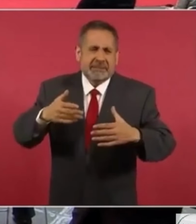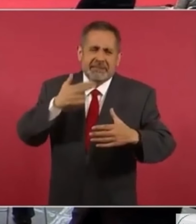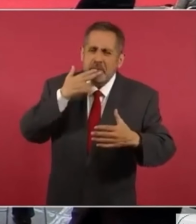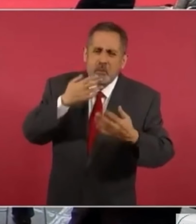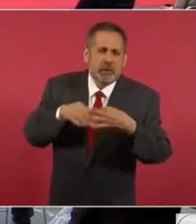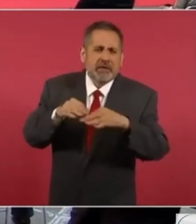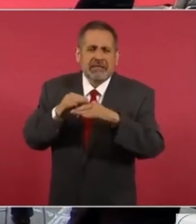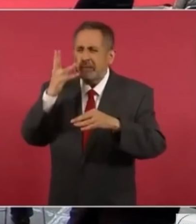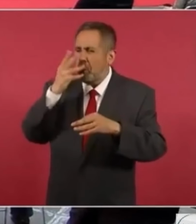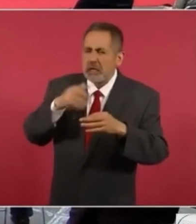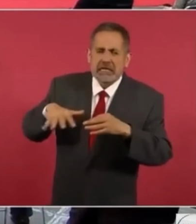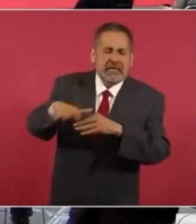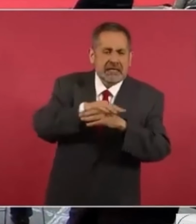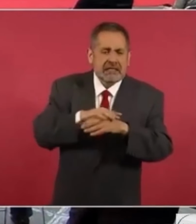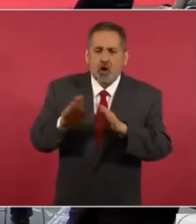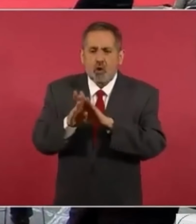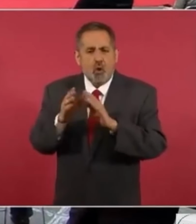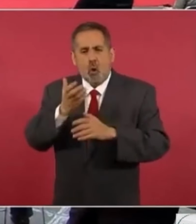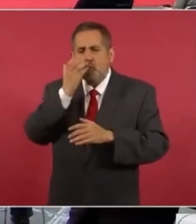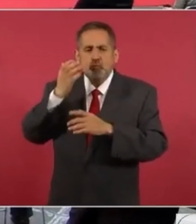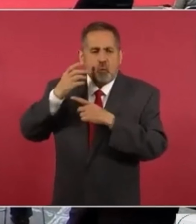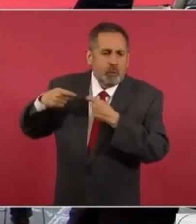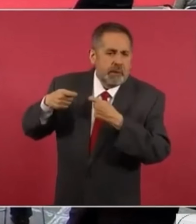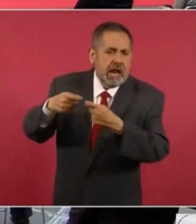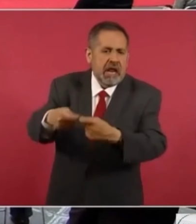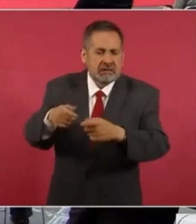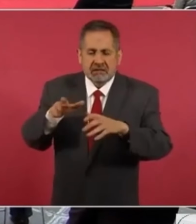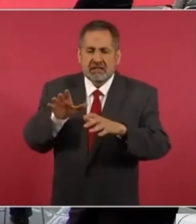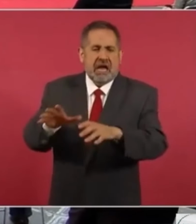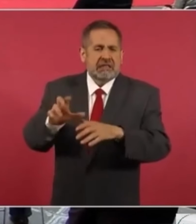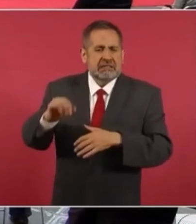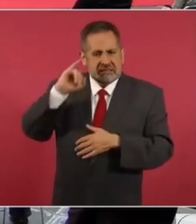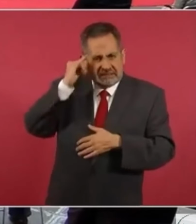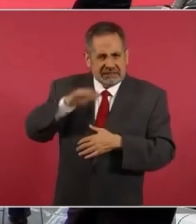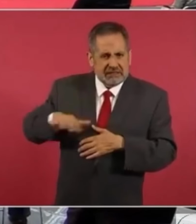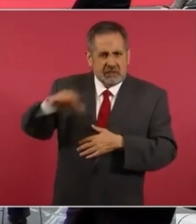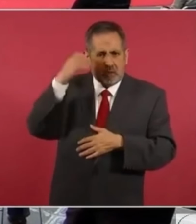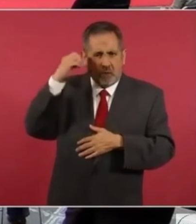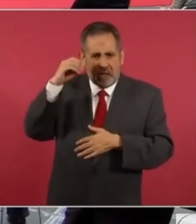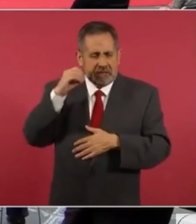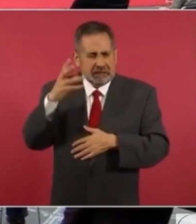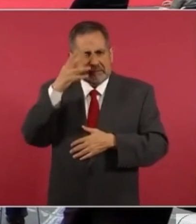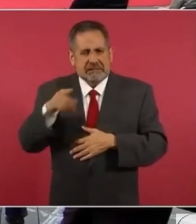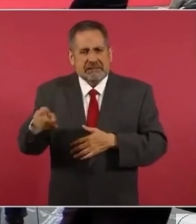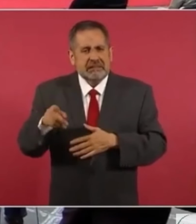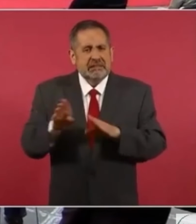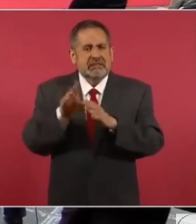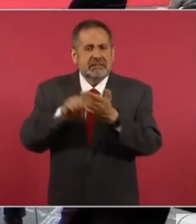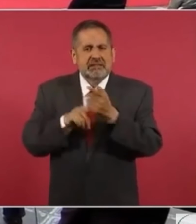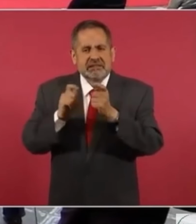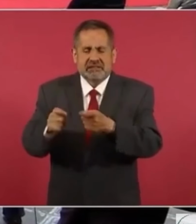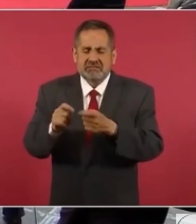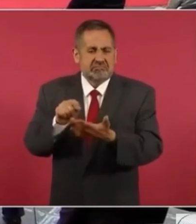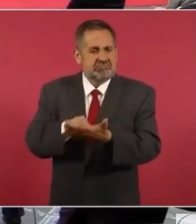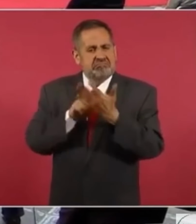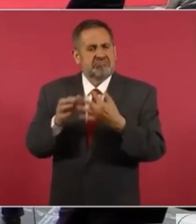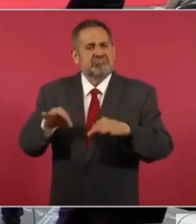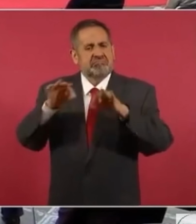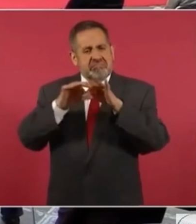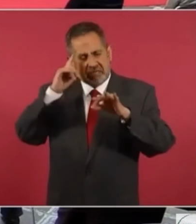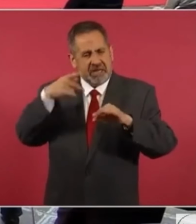las virtudes de las prácticas del mundo indígena oaxaqueño como modelo